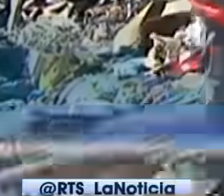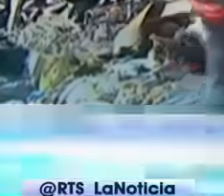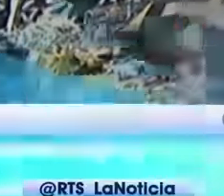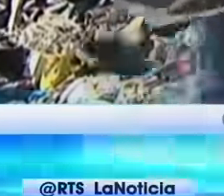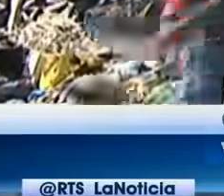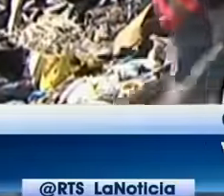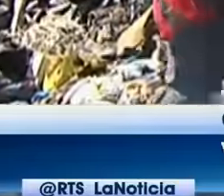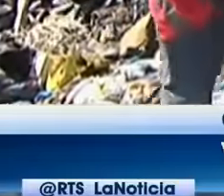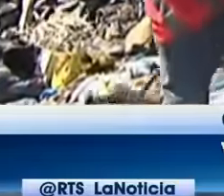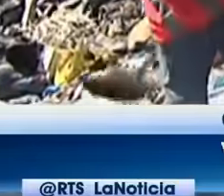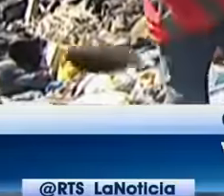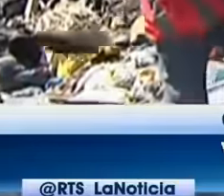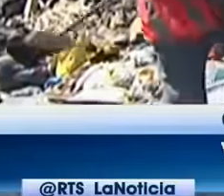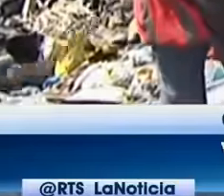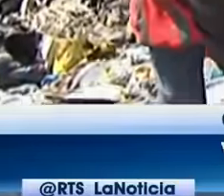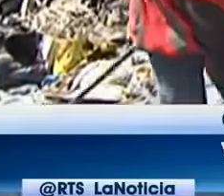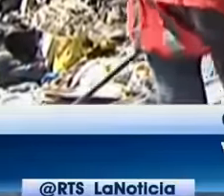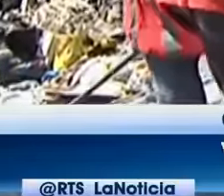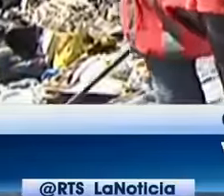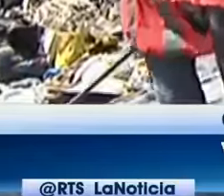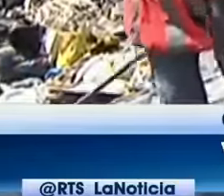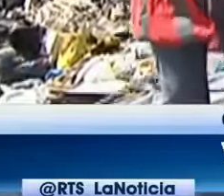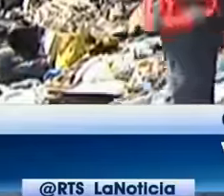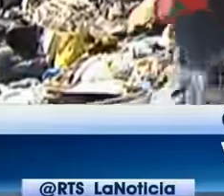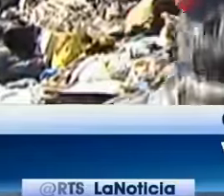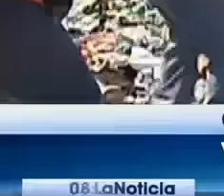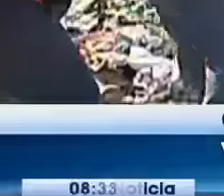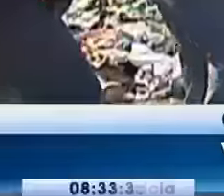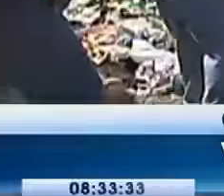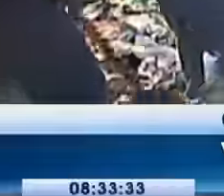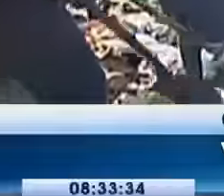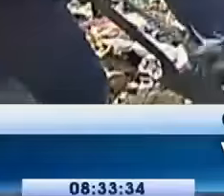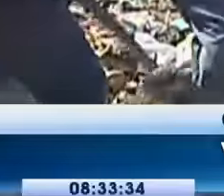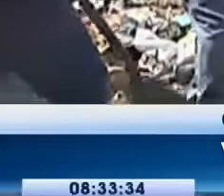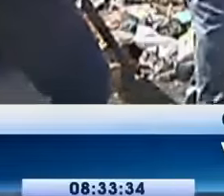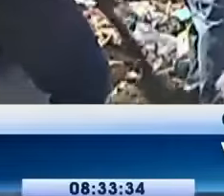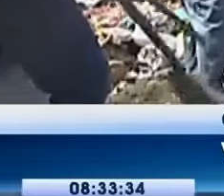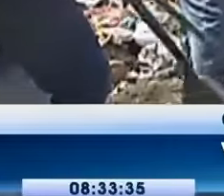de mala disposición existen lo que son multas y sanciones.